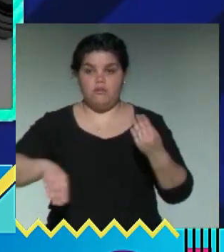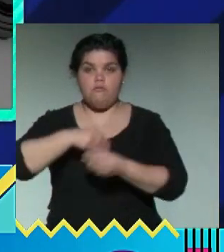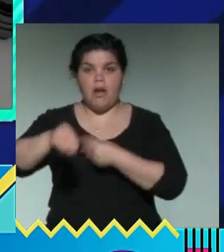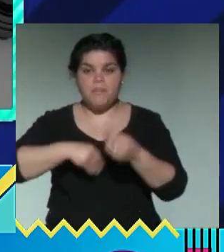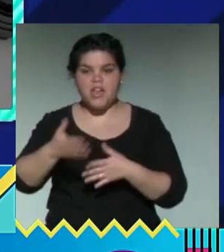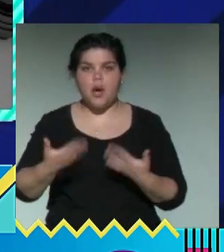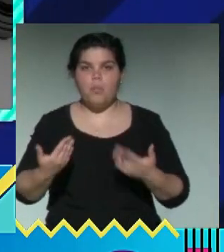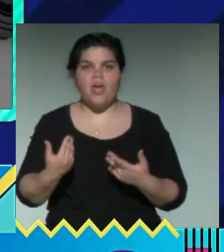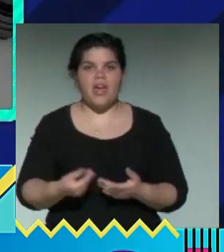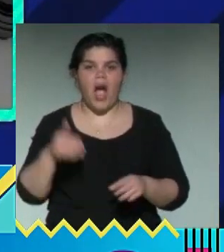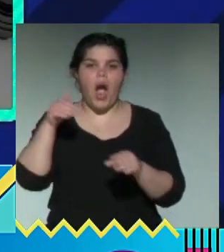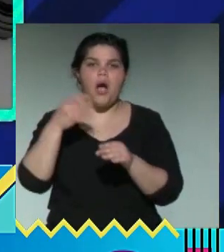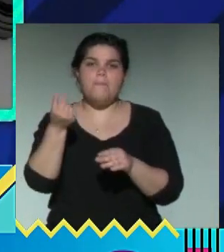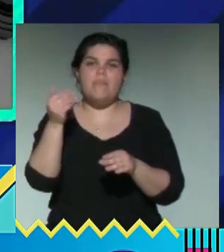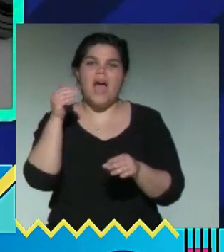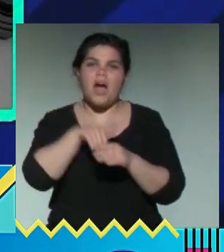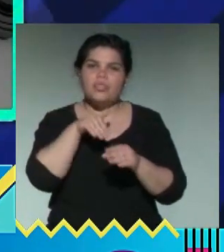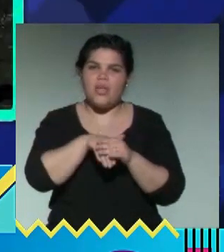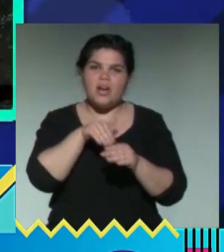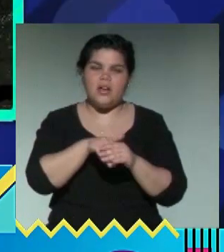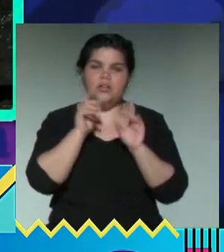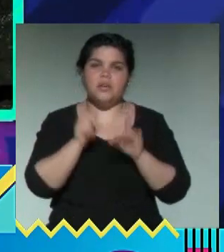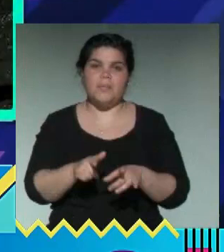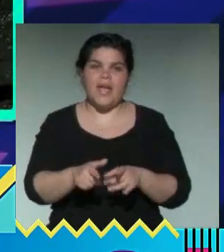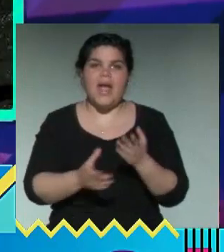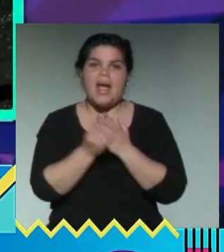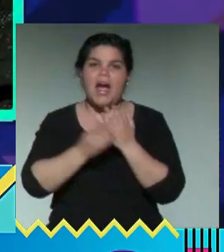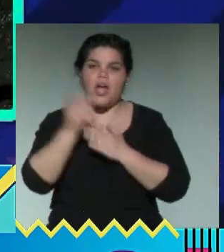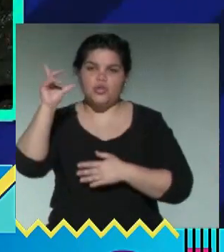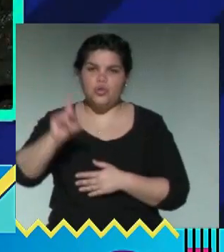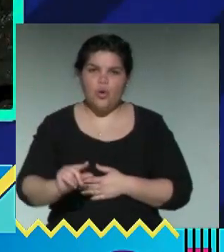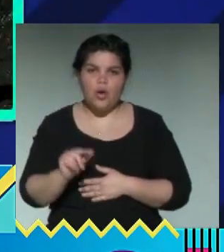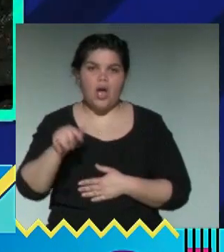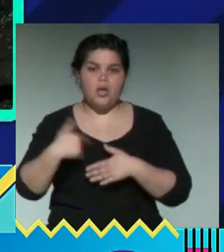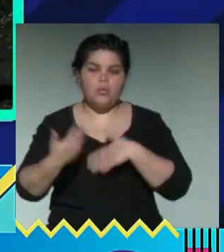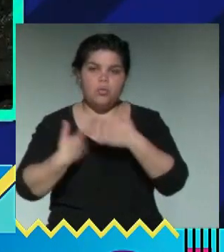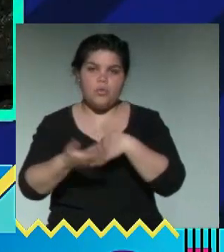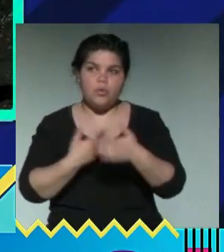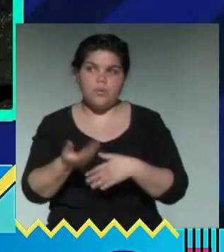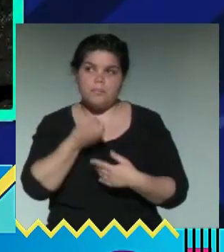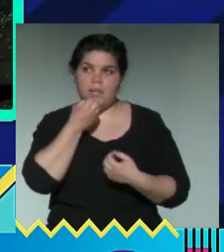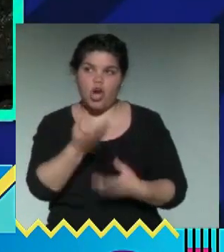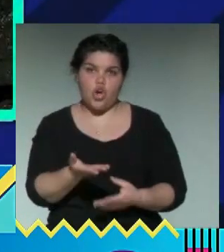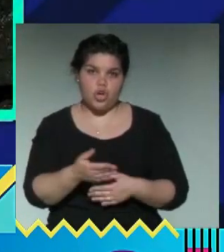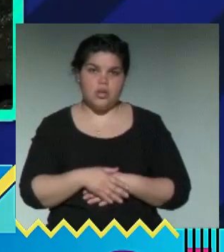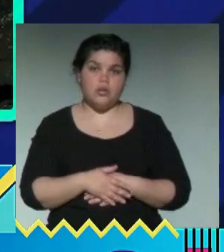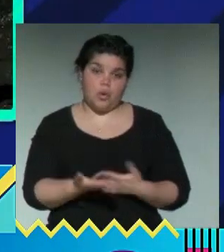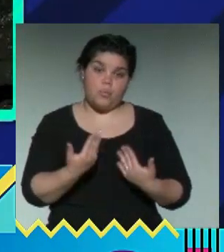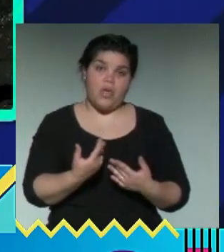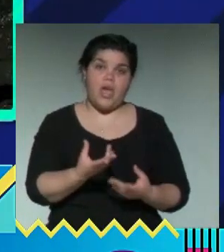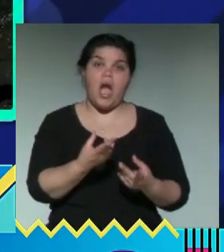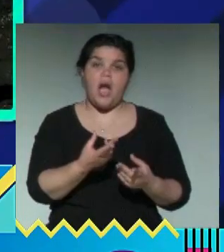de mes, o que puedan llegar a amortizar todos estos gastos que les está costando mucho y pueden significar un ahorro tanto